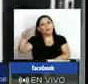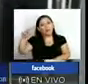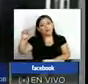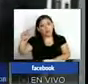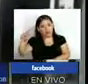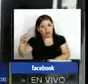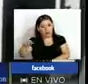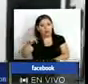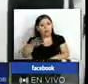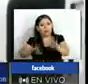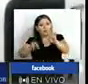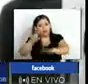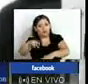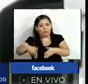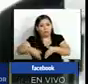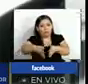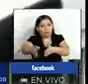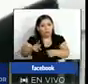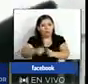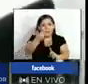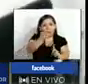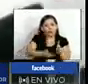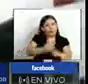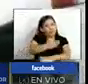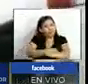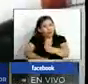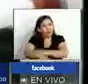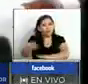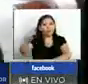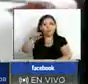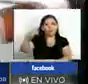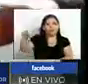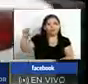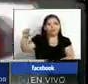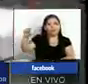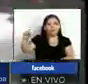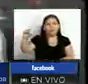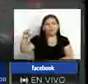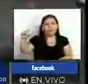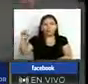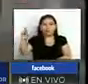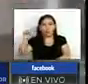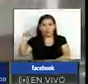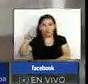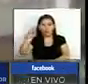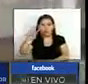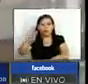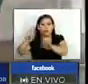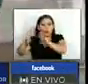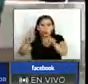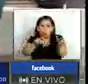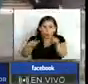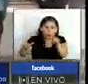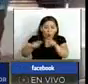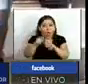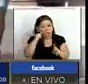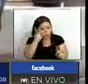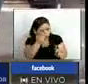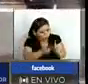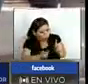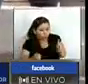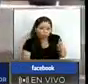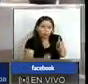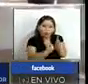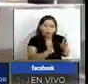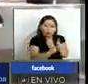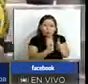Norte de San Salvador. El lesionado fue identificado como Oscar Trejo, de 26 años de edad, quien fue atendido en el lugar por comandos